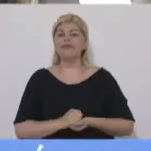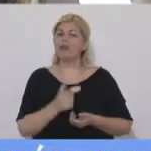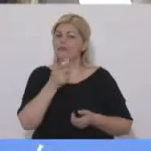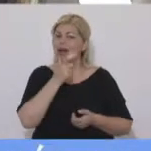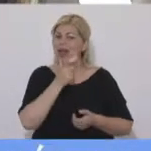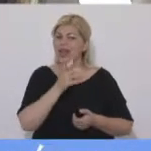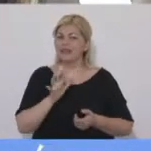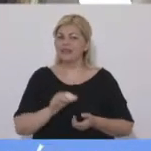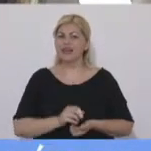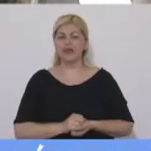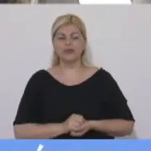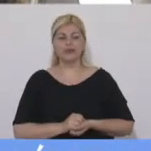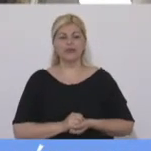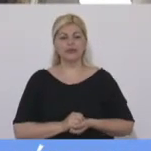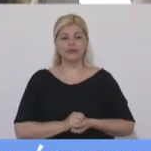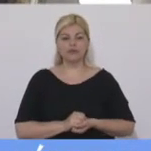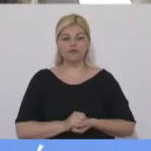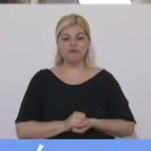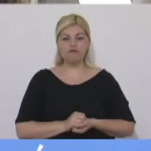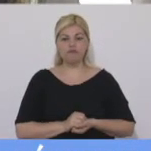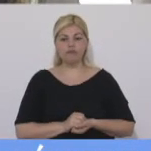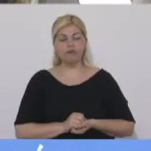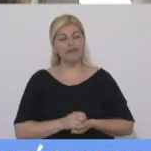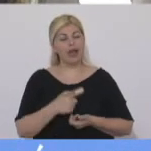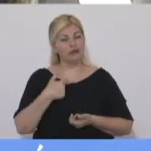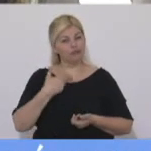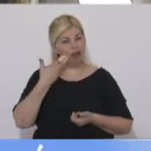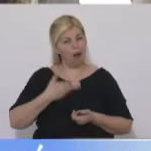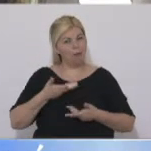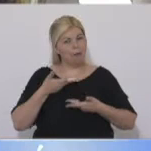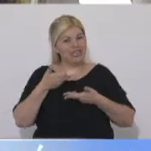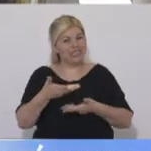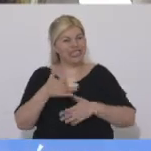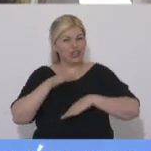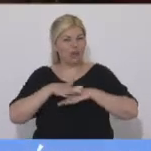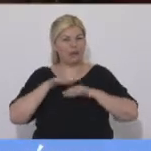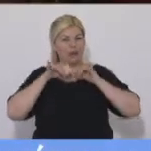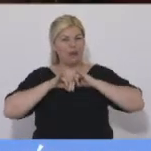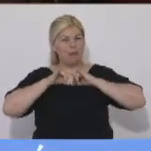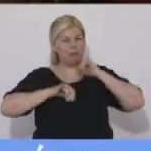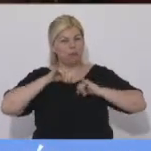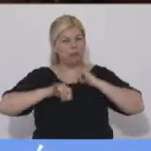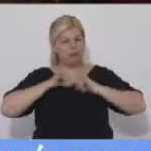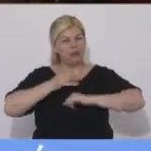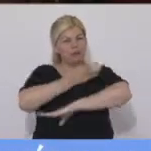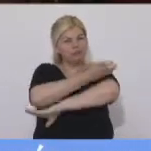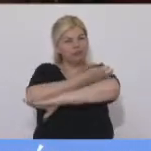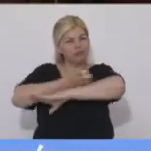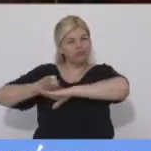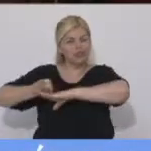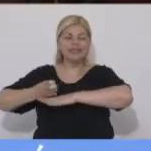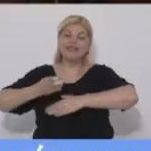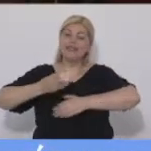por qué yo en mi presentación digamos como mismo informante lo primero que